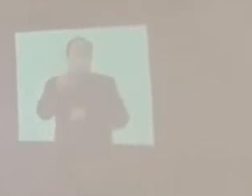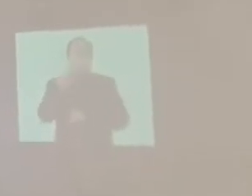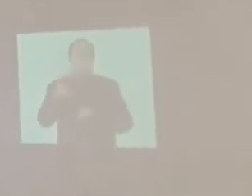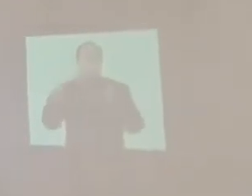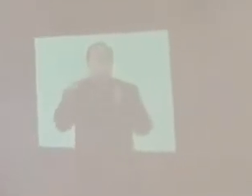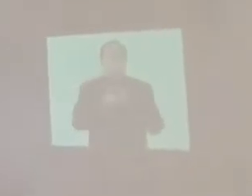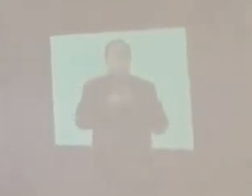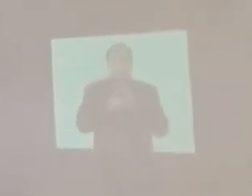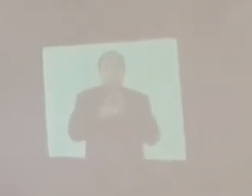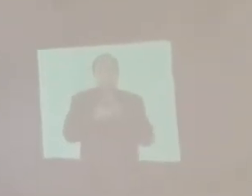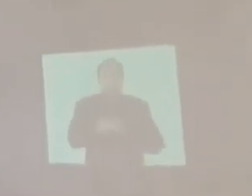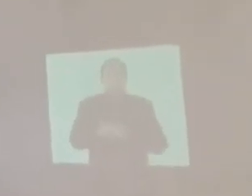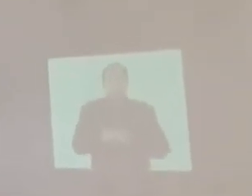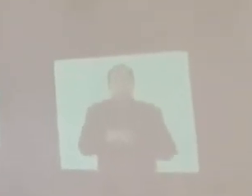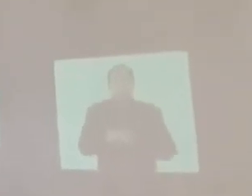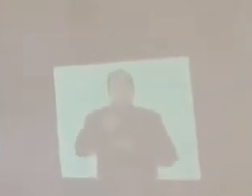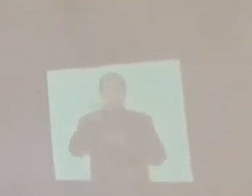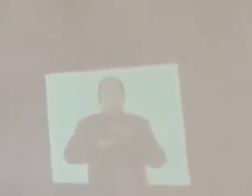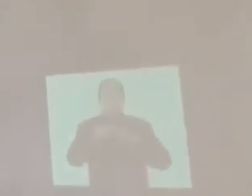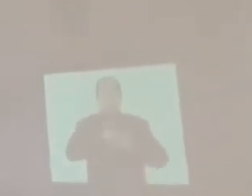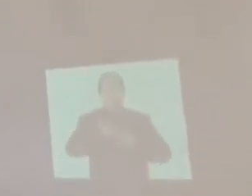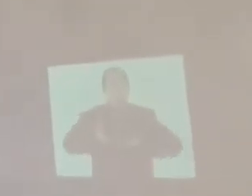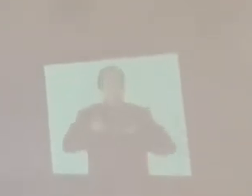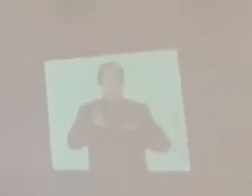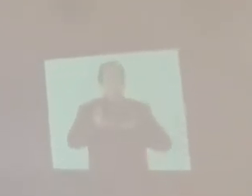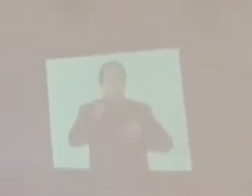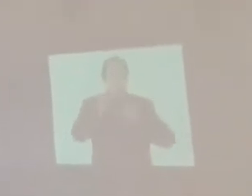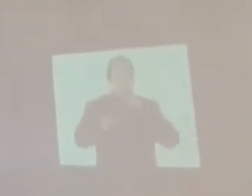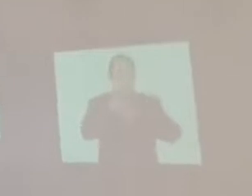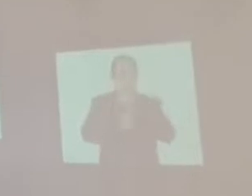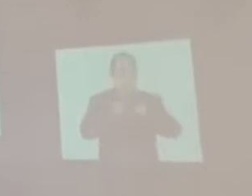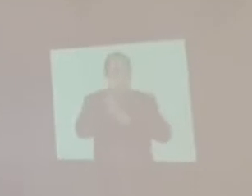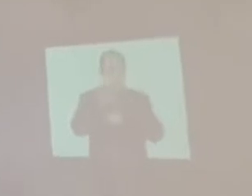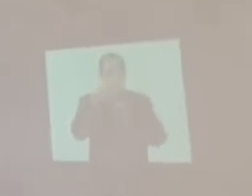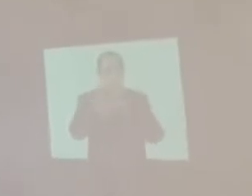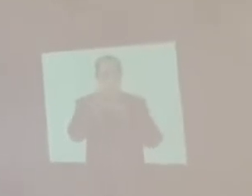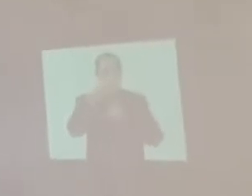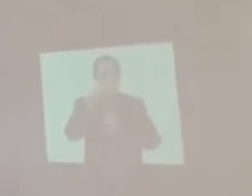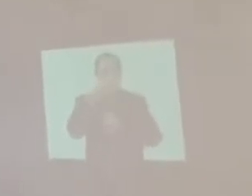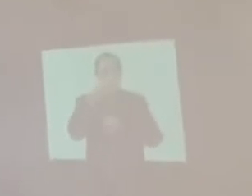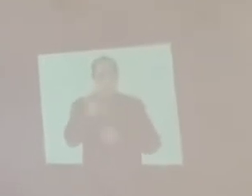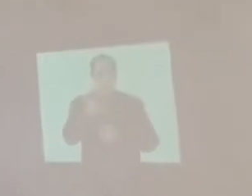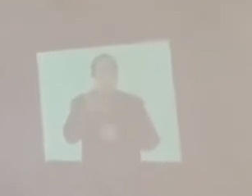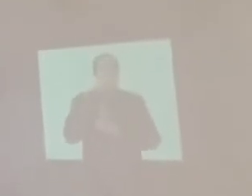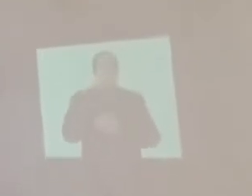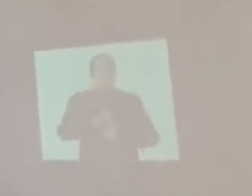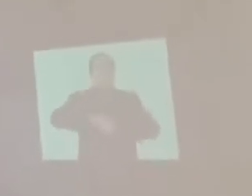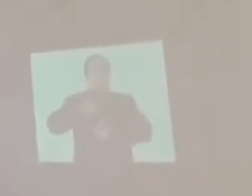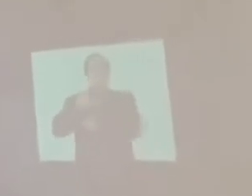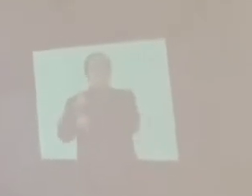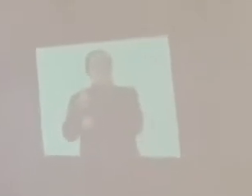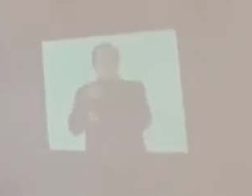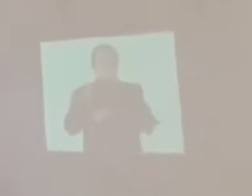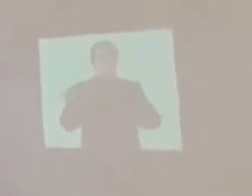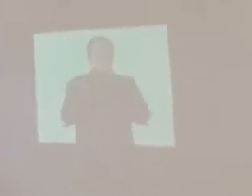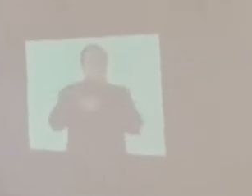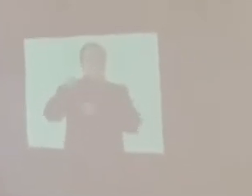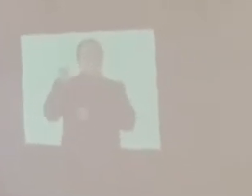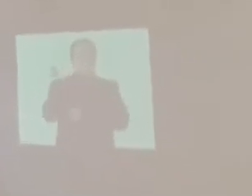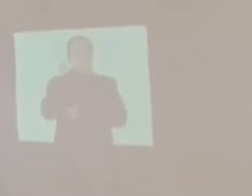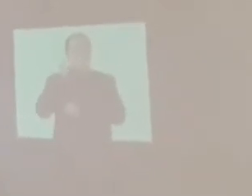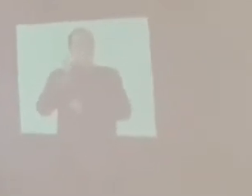programa MICAI. A finales de este año tendremos 2.800 cámaras más. Cambiamos la tecnología de los